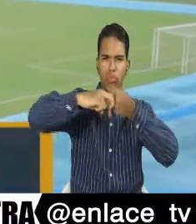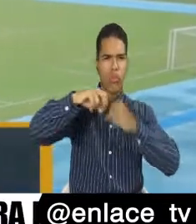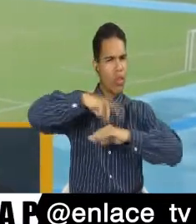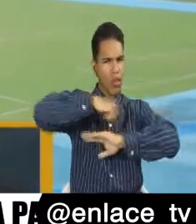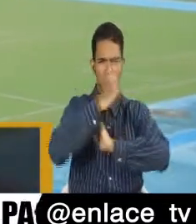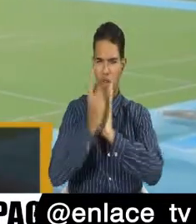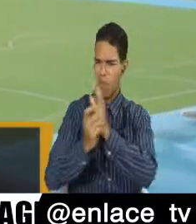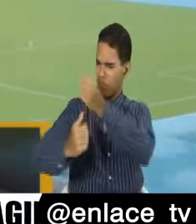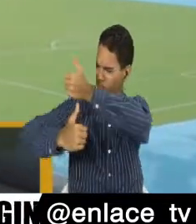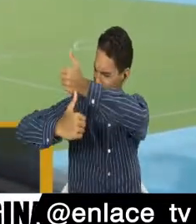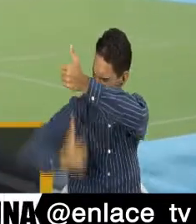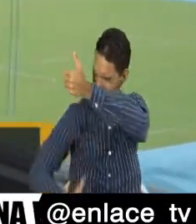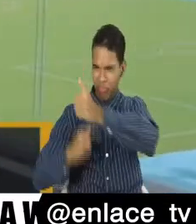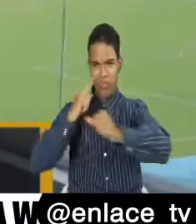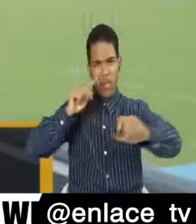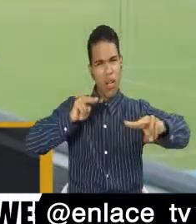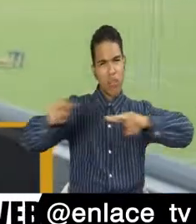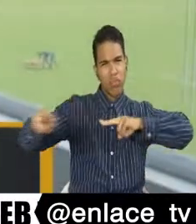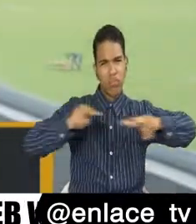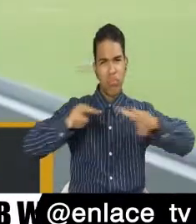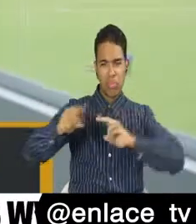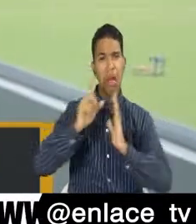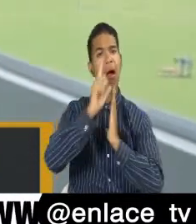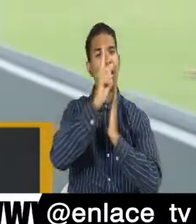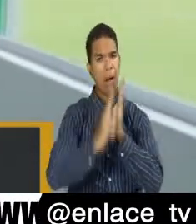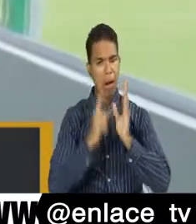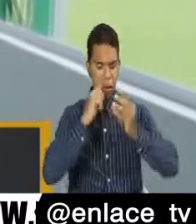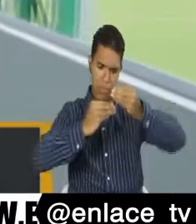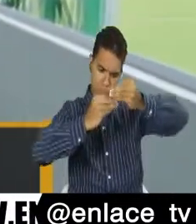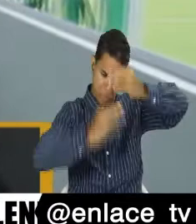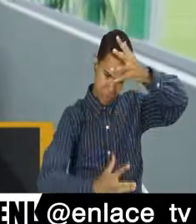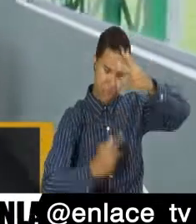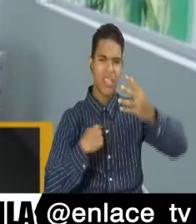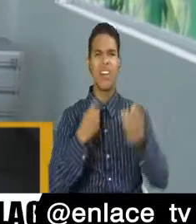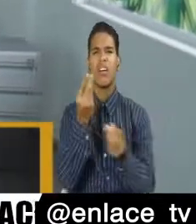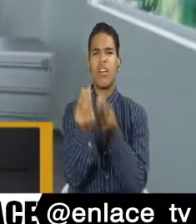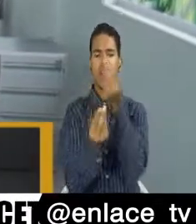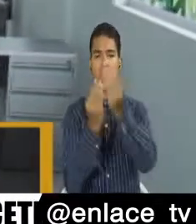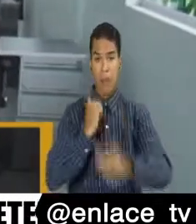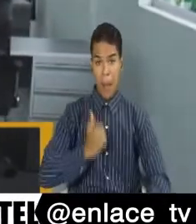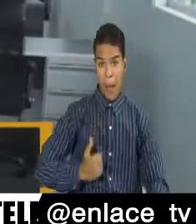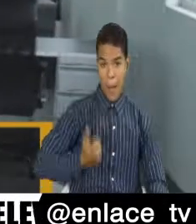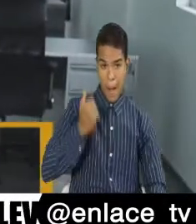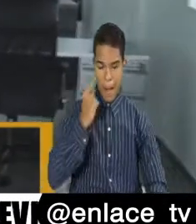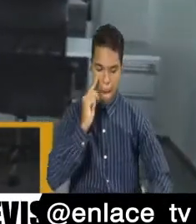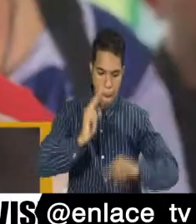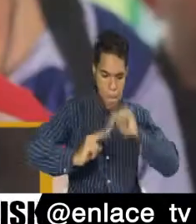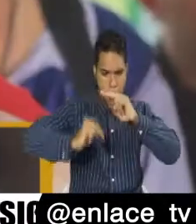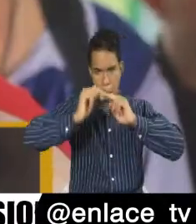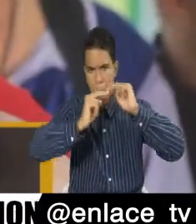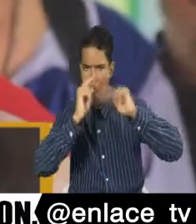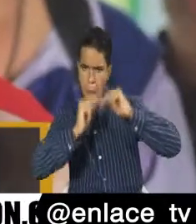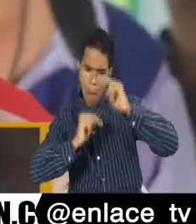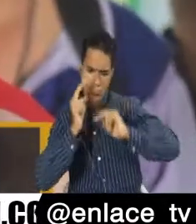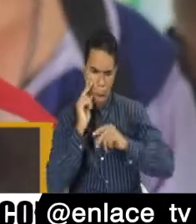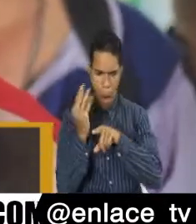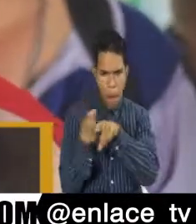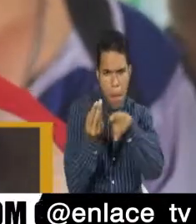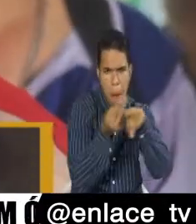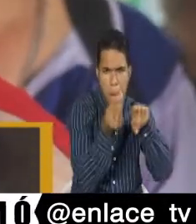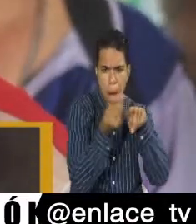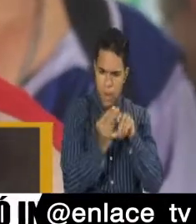administrativa, que tiene una vista espectacular. Y entonces vamos aprovechando la infraestructura del estadio, cumpliendo